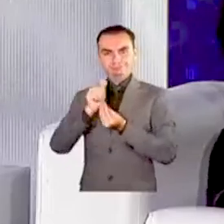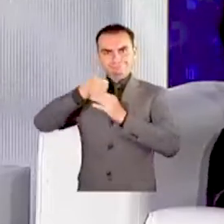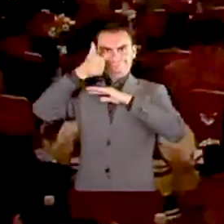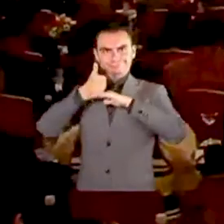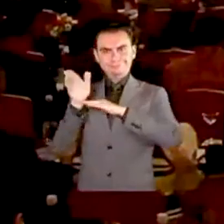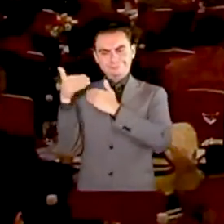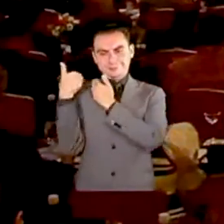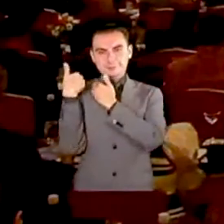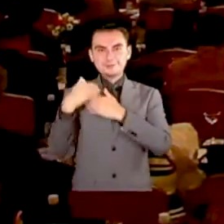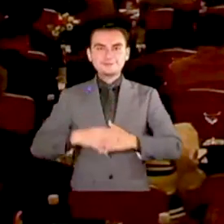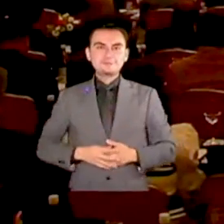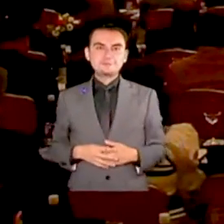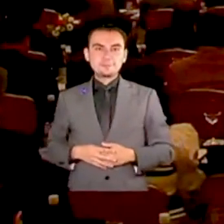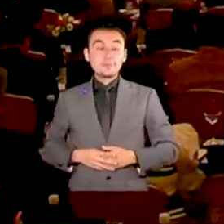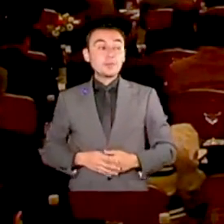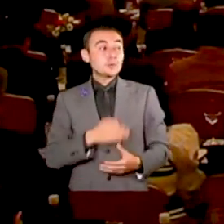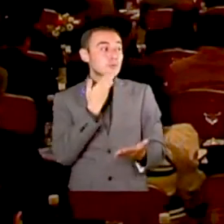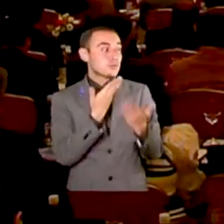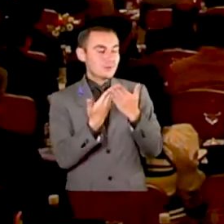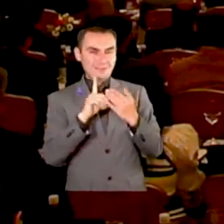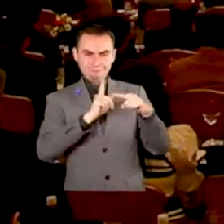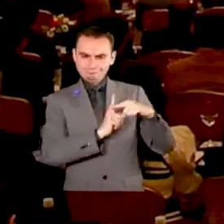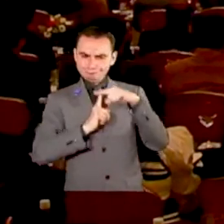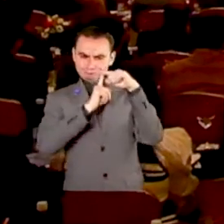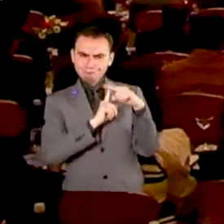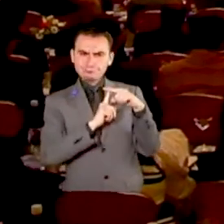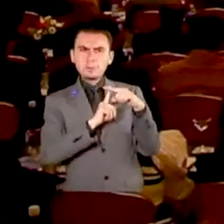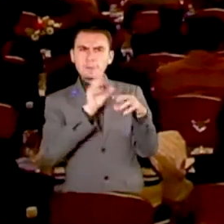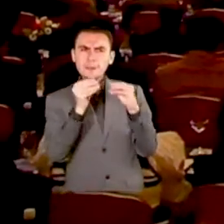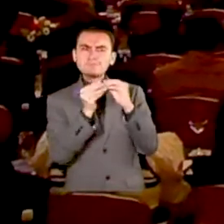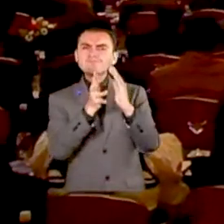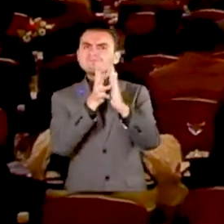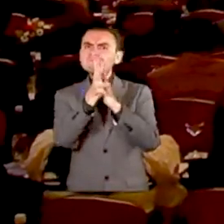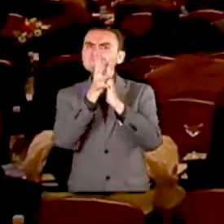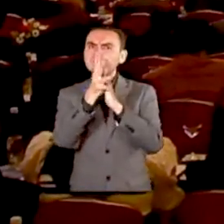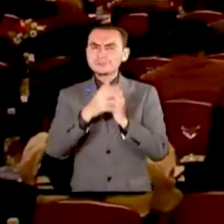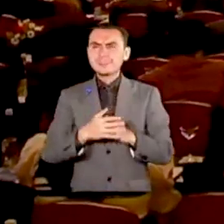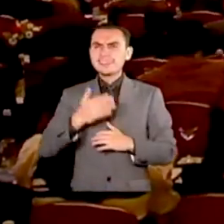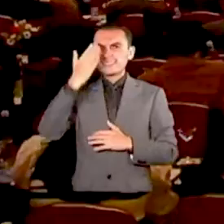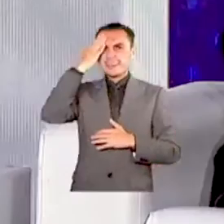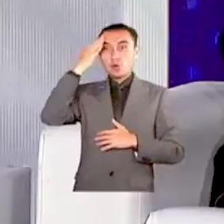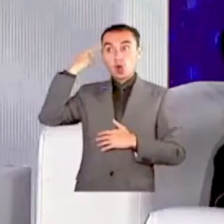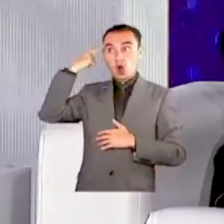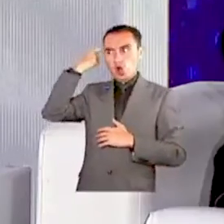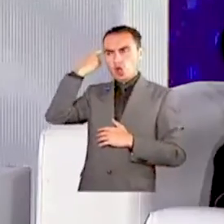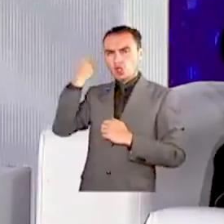punto. Gracias, señora procuradora. Bueno, contarles que el reto ha sido grande.